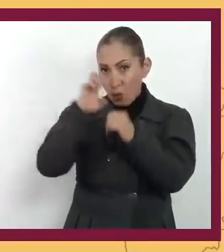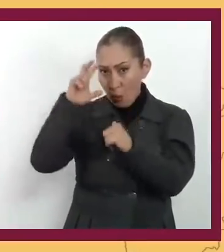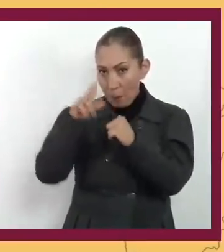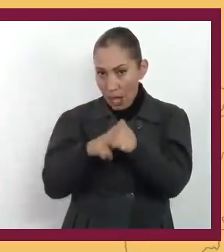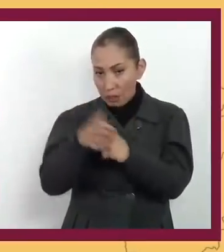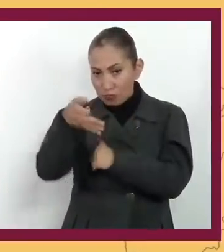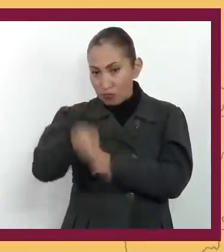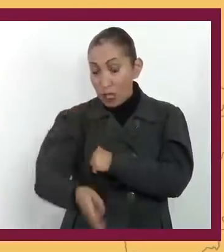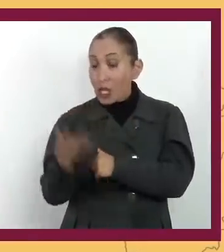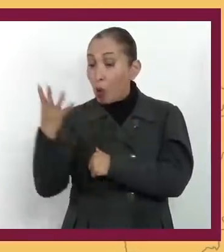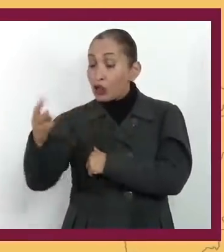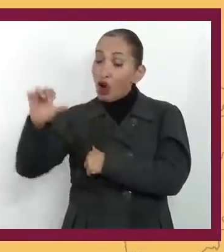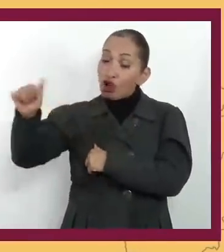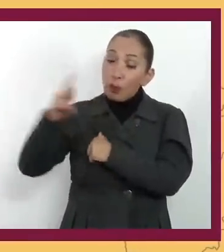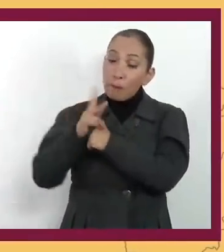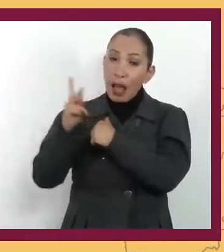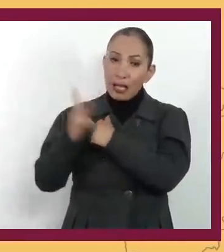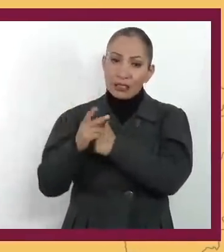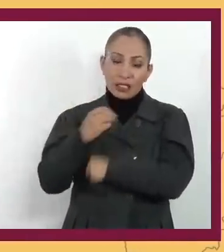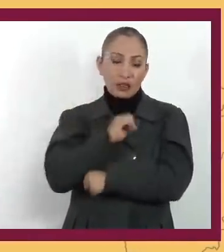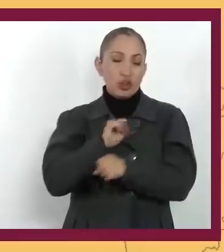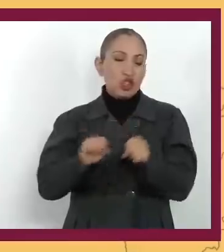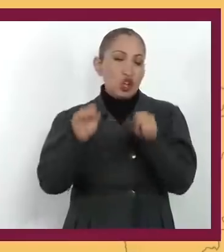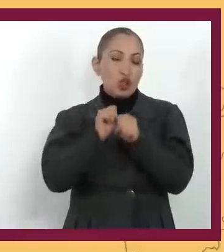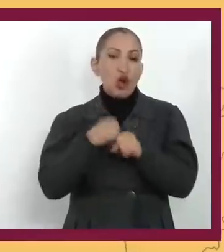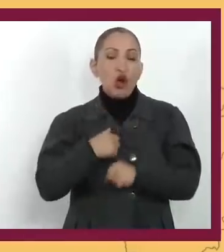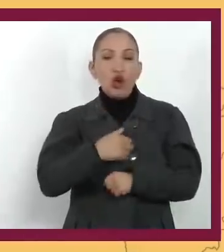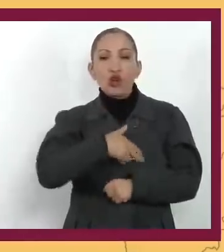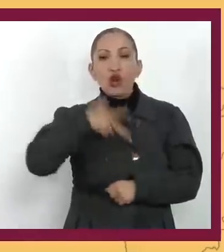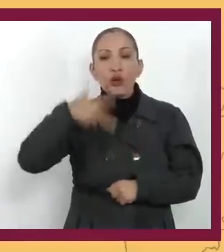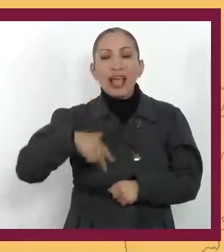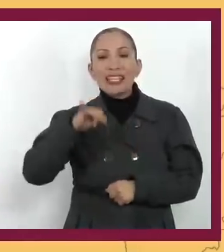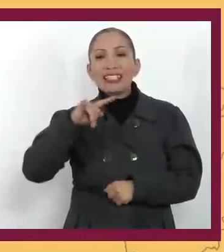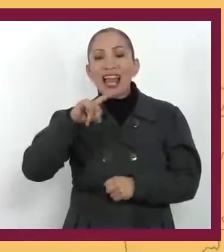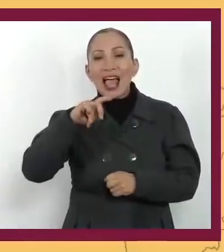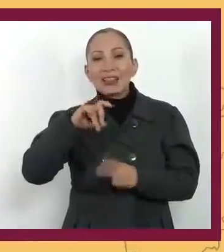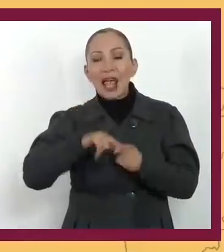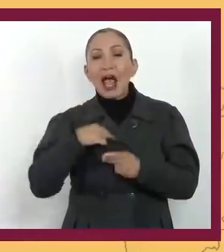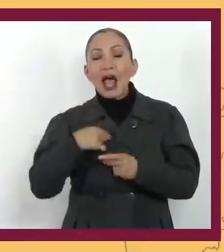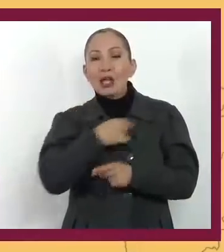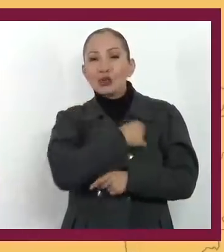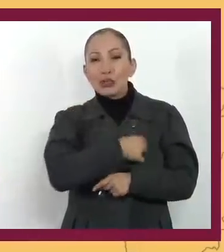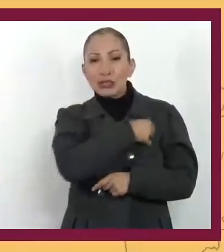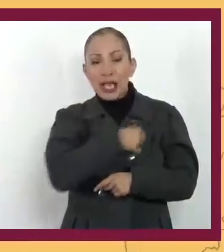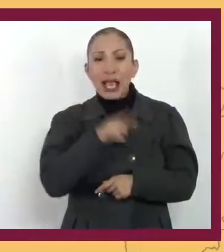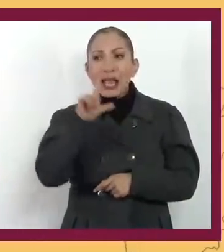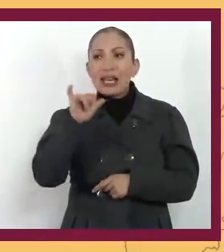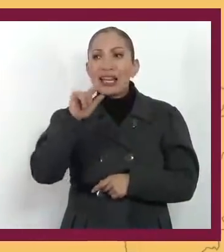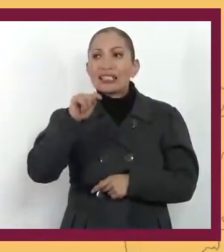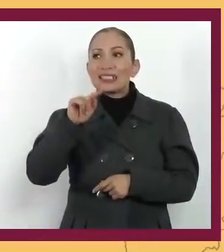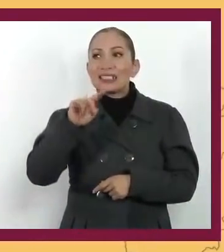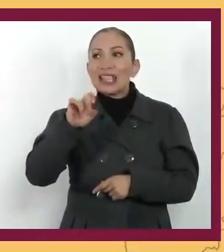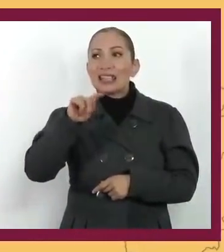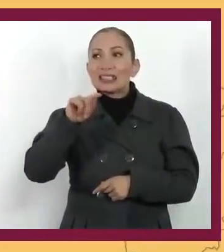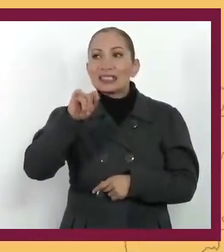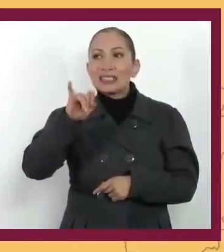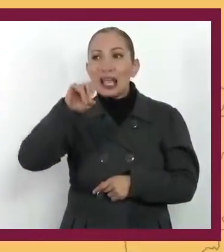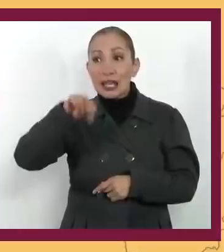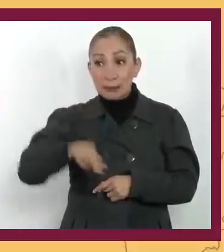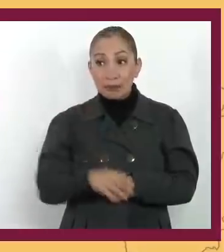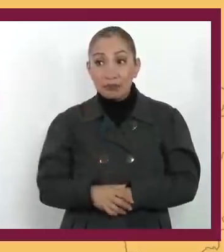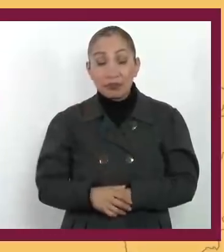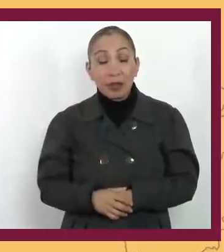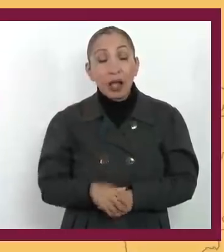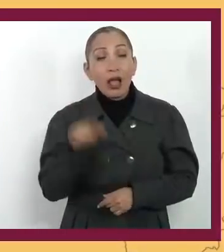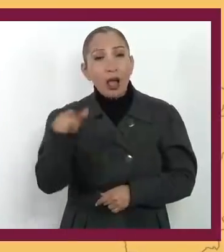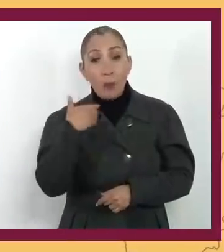Europea, más 4 países asociados: Noruega, Islandia, Suiza y Liechtenstein. Entre los